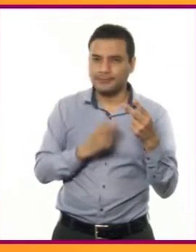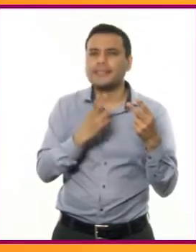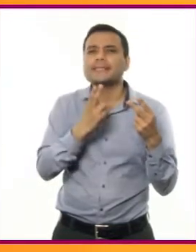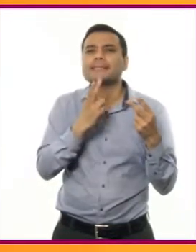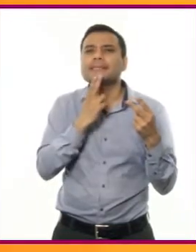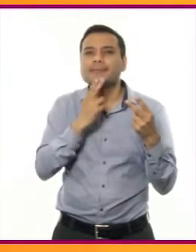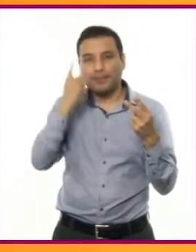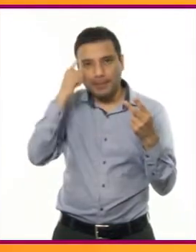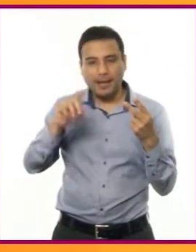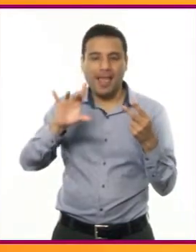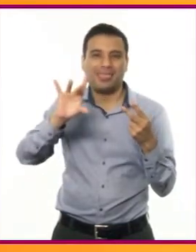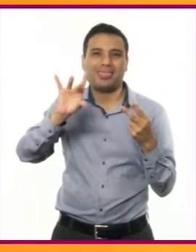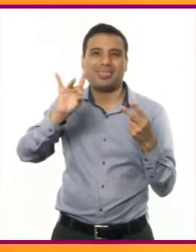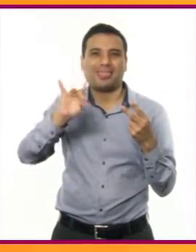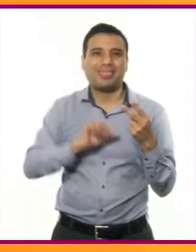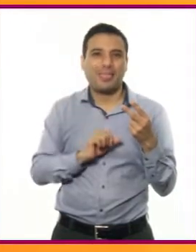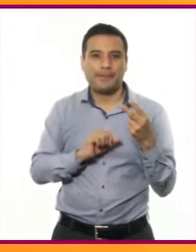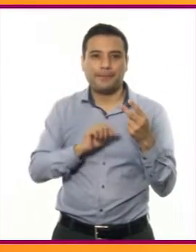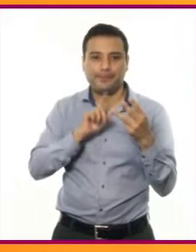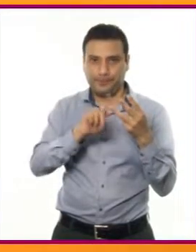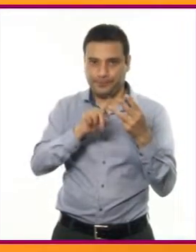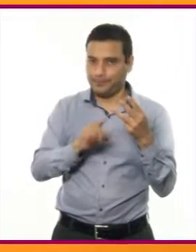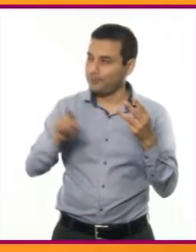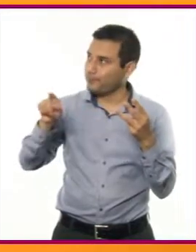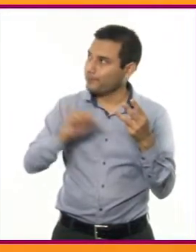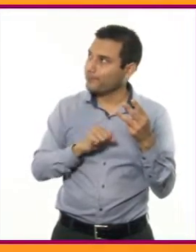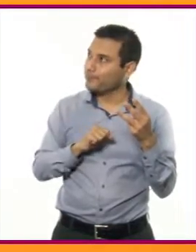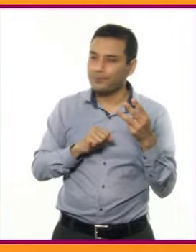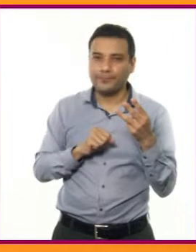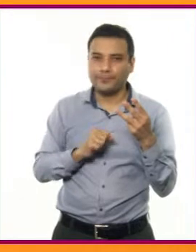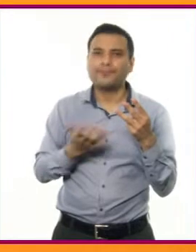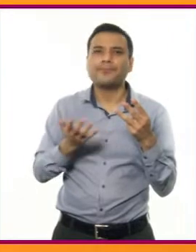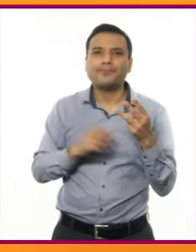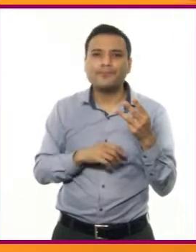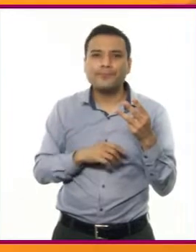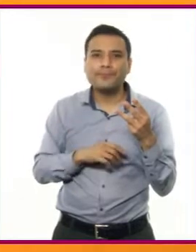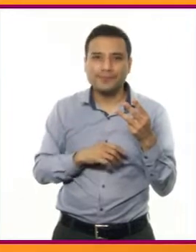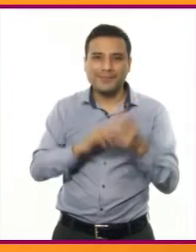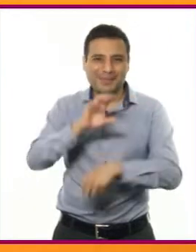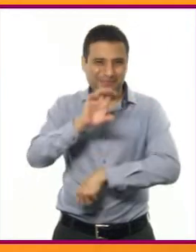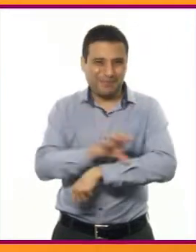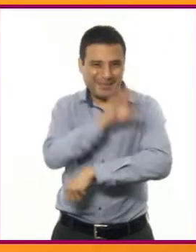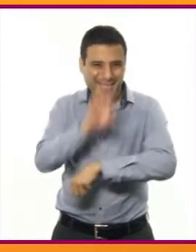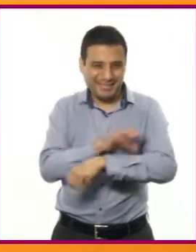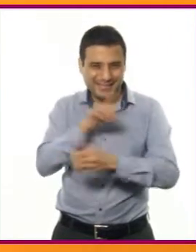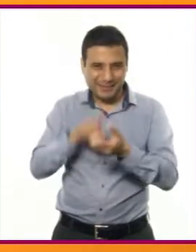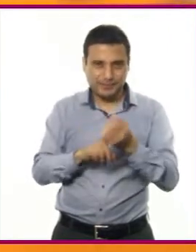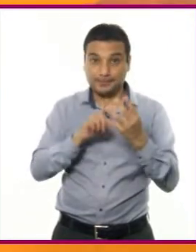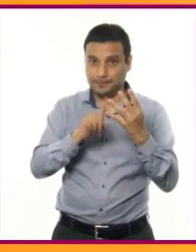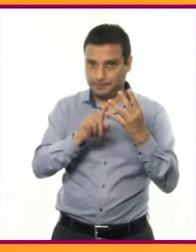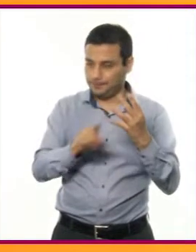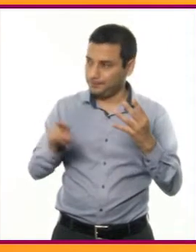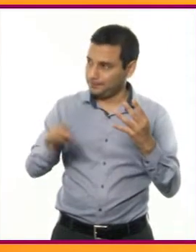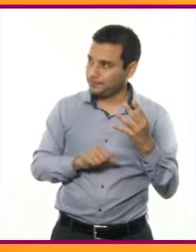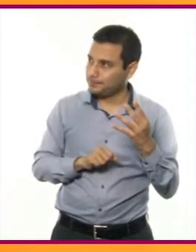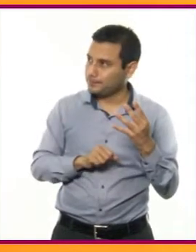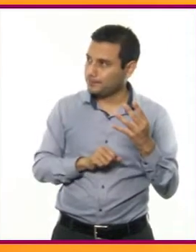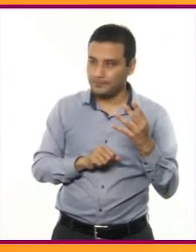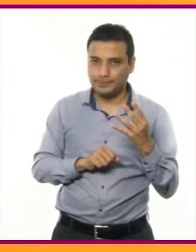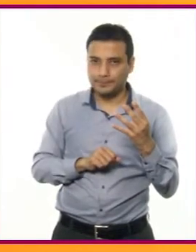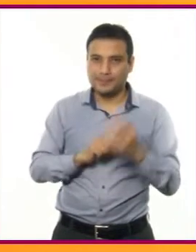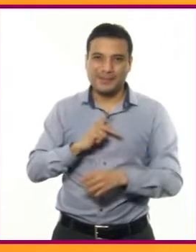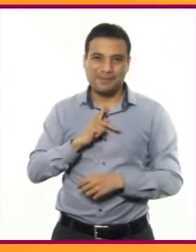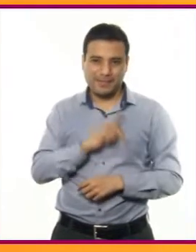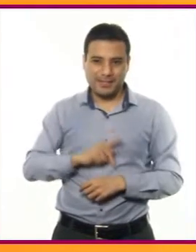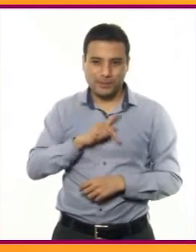los pegamentos, el cadmio, utilizado en las baterías, el arsénico, que se utiliza como